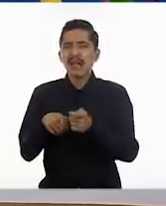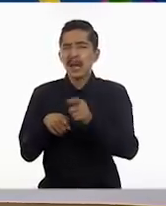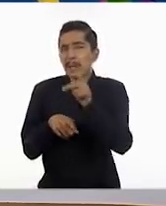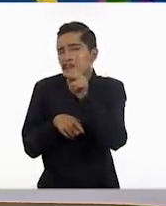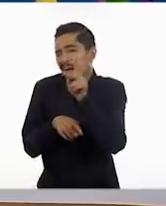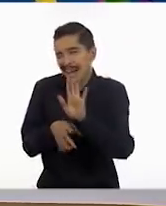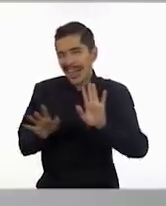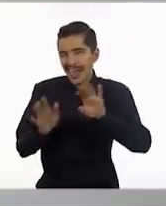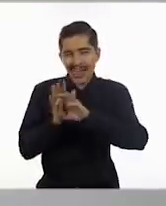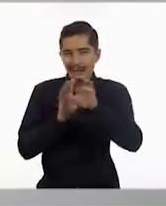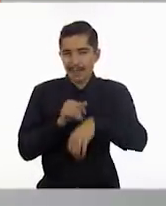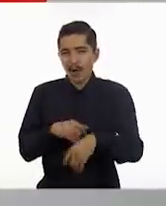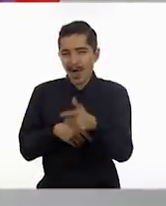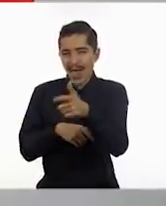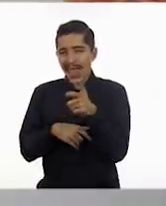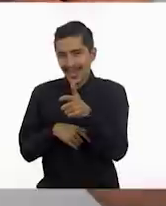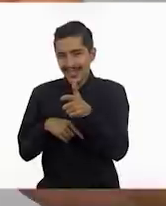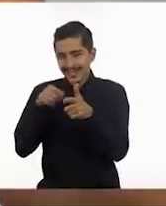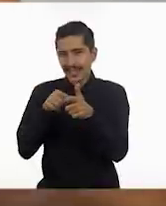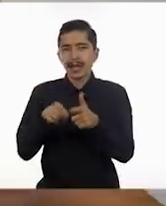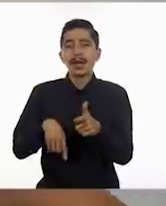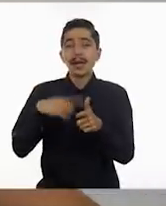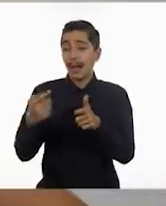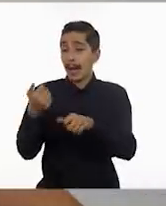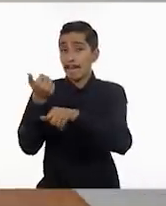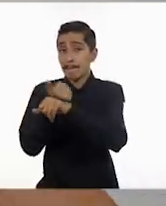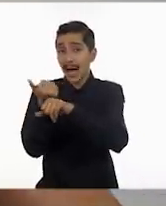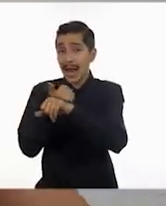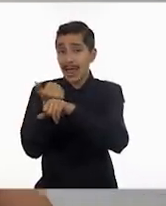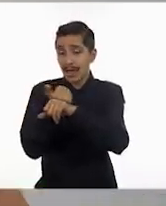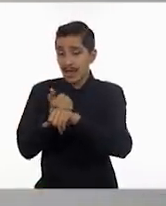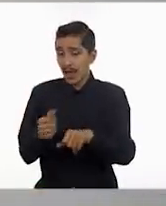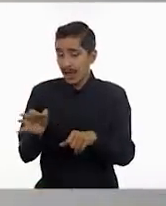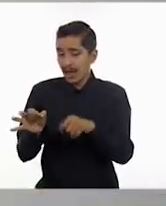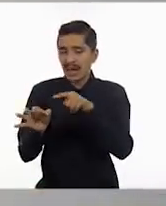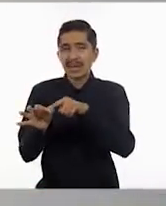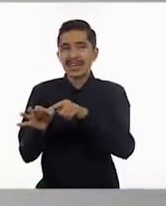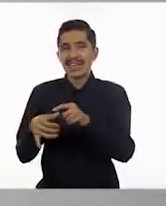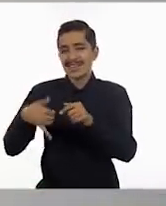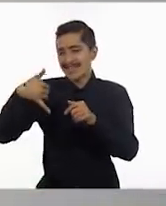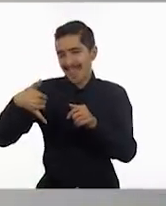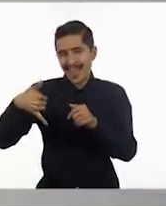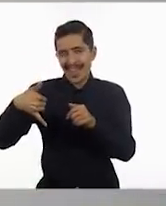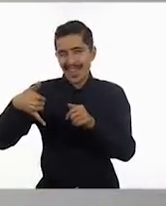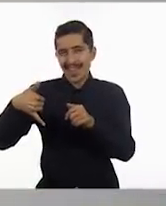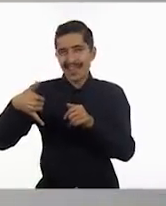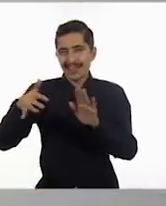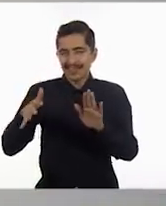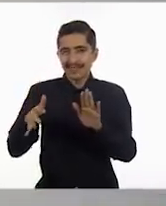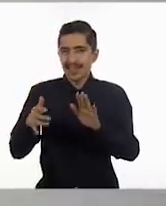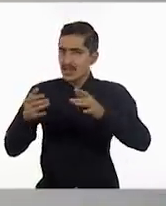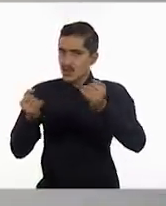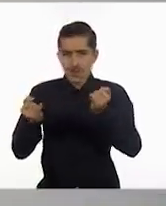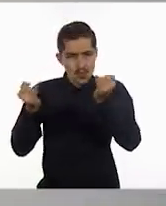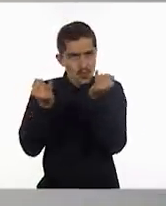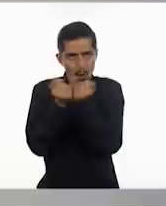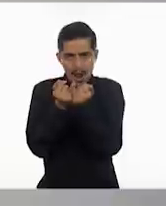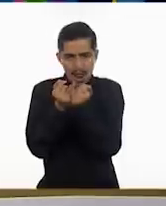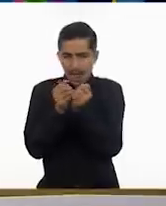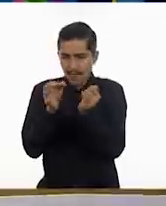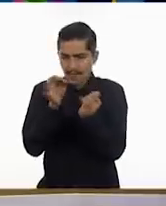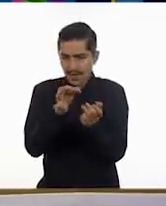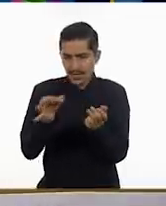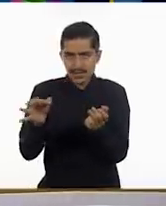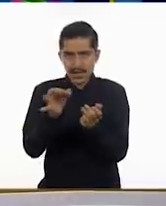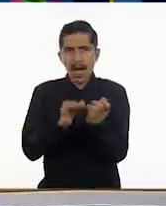cromosoma X y que las amarillas sean el cromosoma Y. Muy bien. Hay la misma cantidad de fichas, en